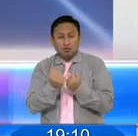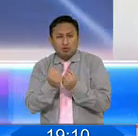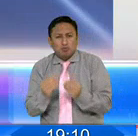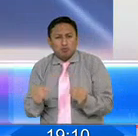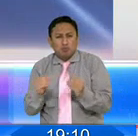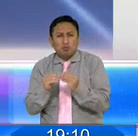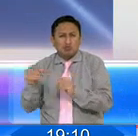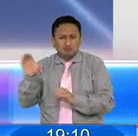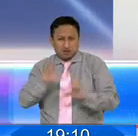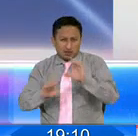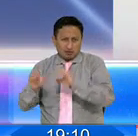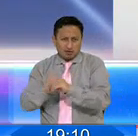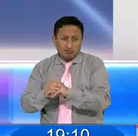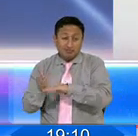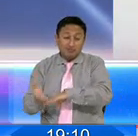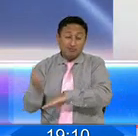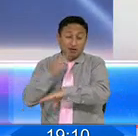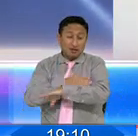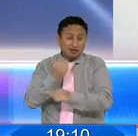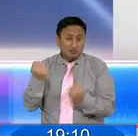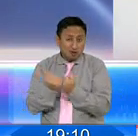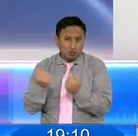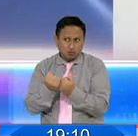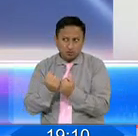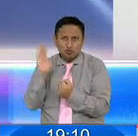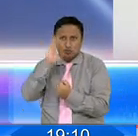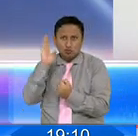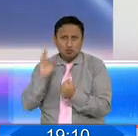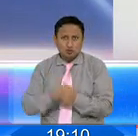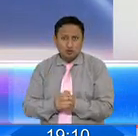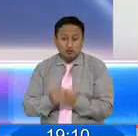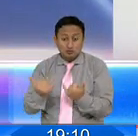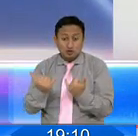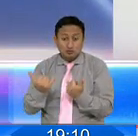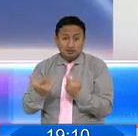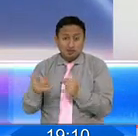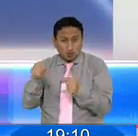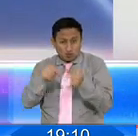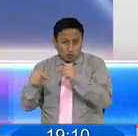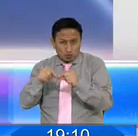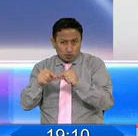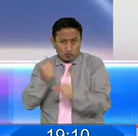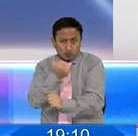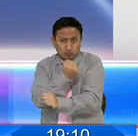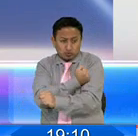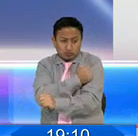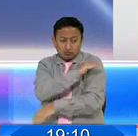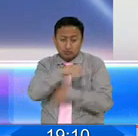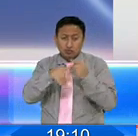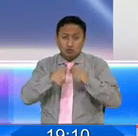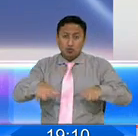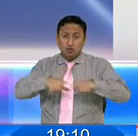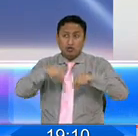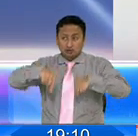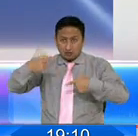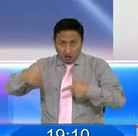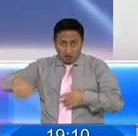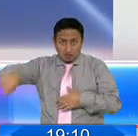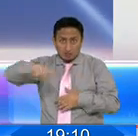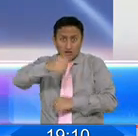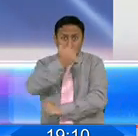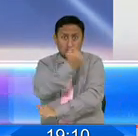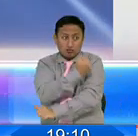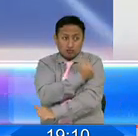nunca antes hubo tanta colaboración científica a la hora de elaborar una vacuna. Todos los lugares que se están poniendo, que ya iniciaron